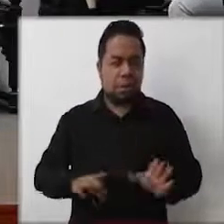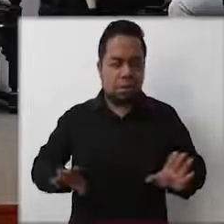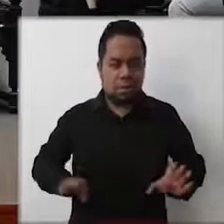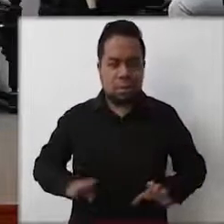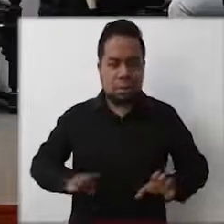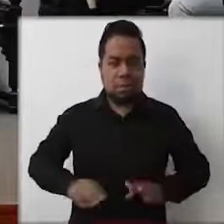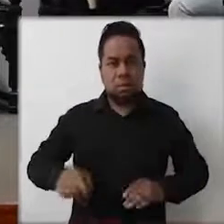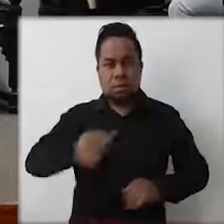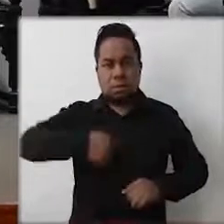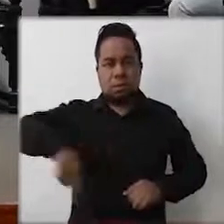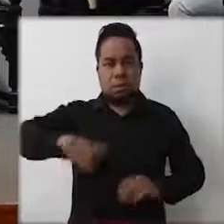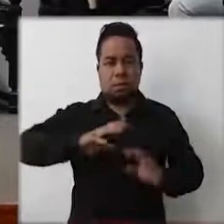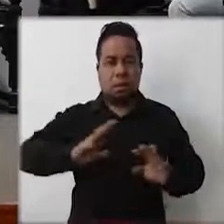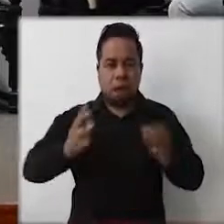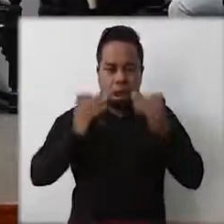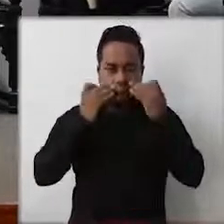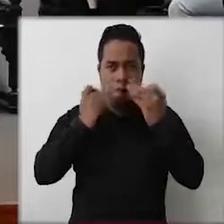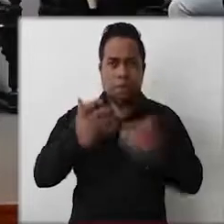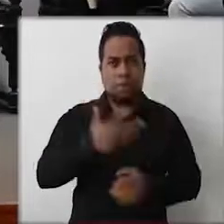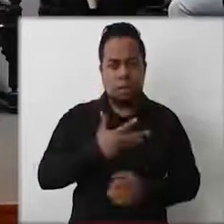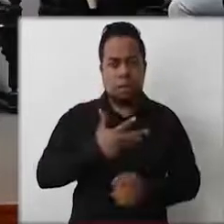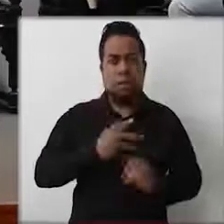y dictamen.